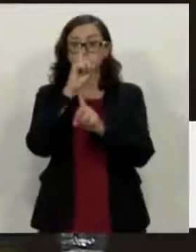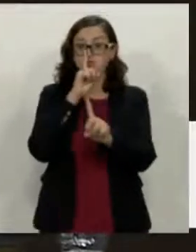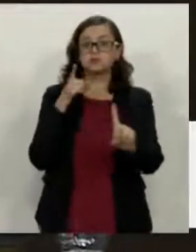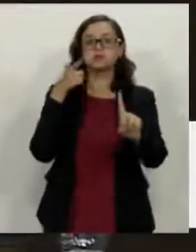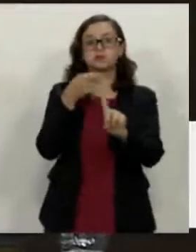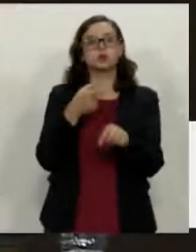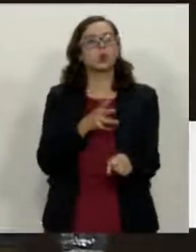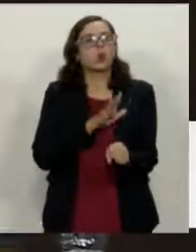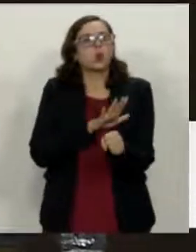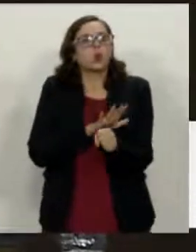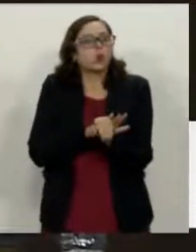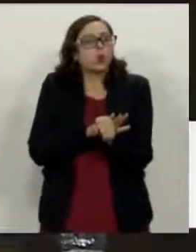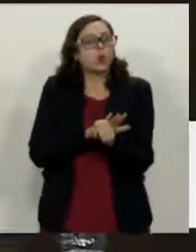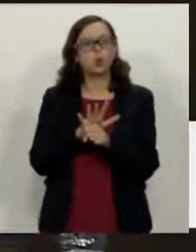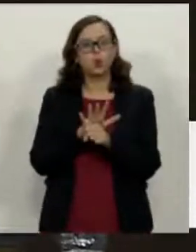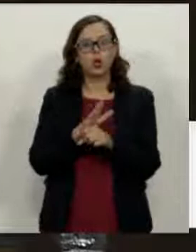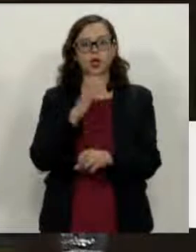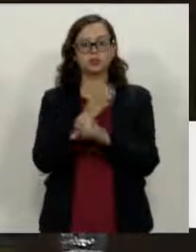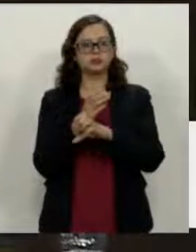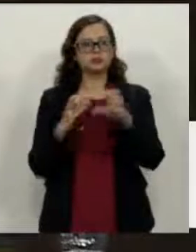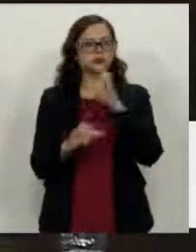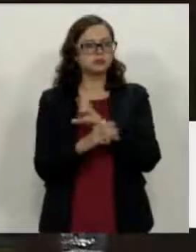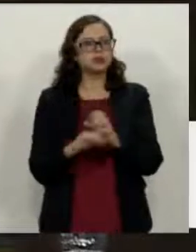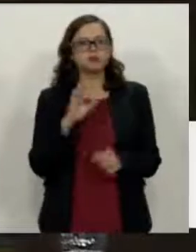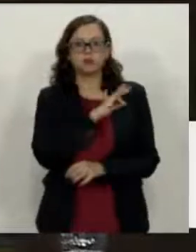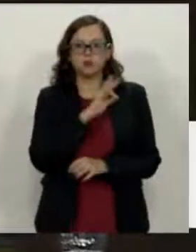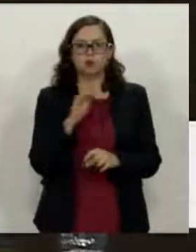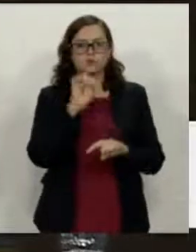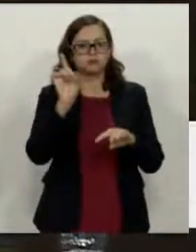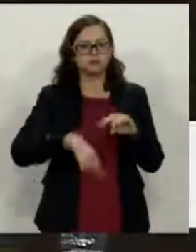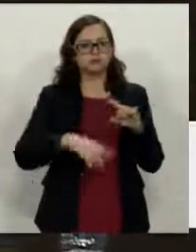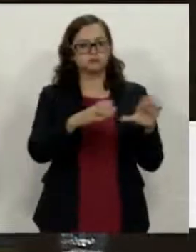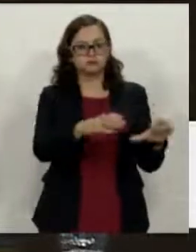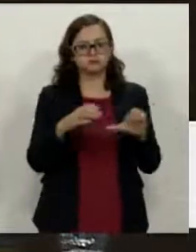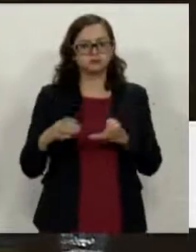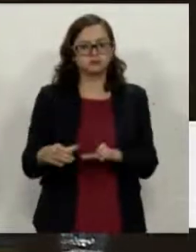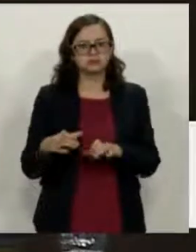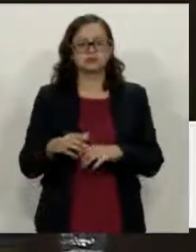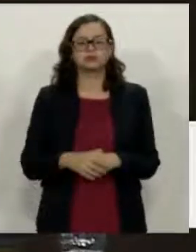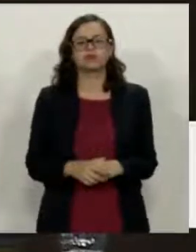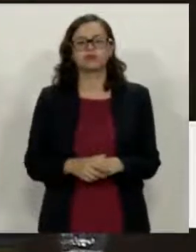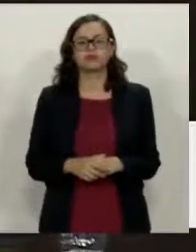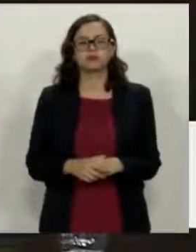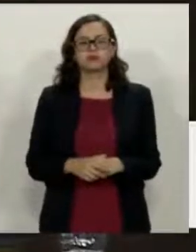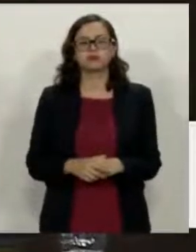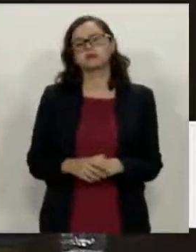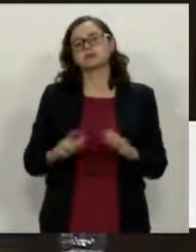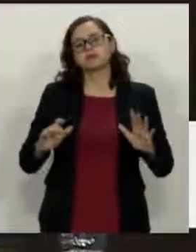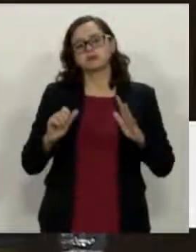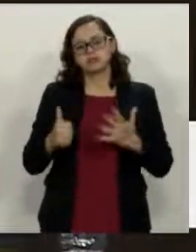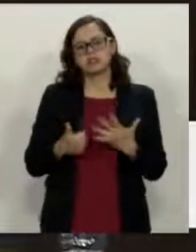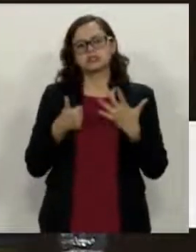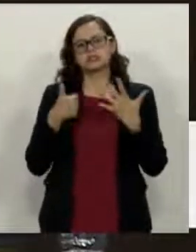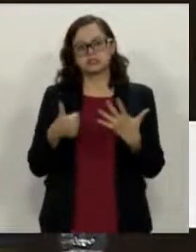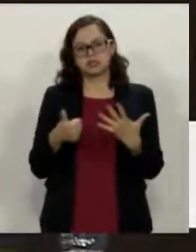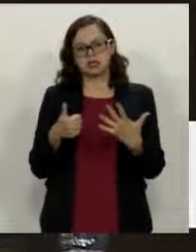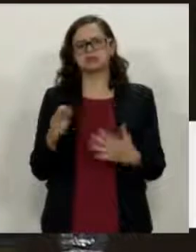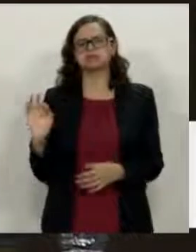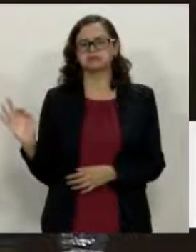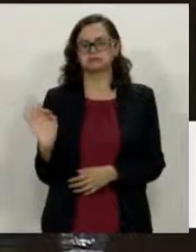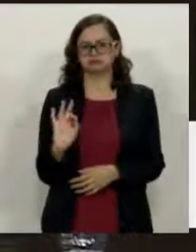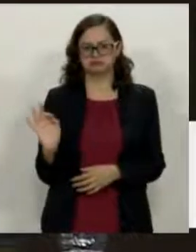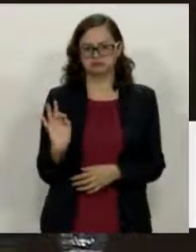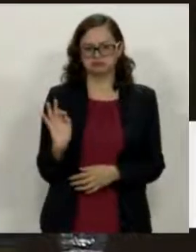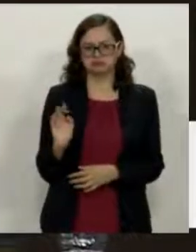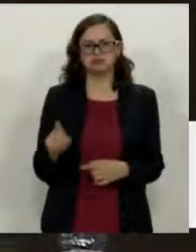bienes susceptibles de extinción de dominio. Bienes que podemos agrupar en 6 supuestos jurídicos.